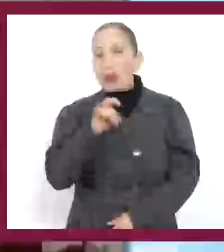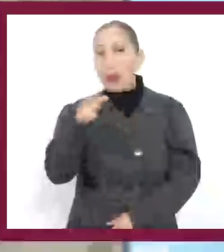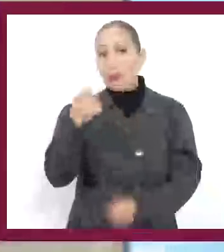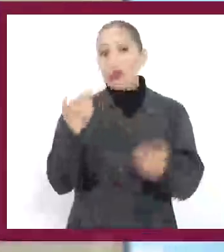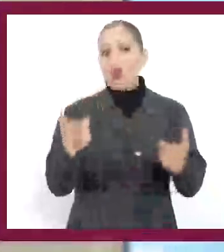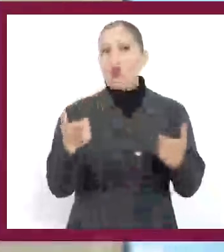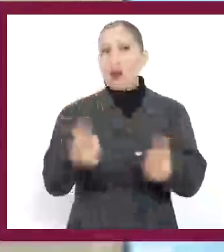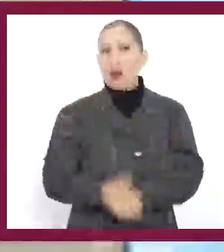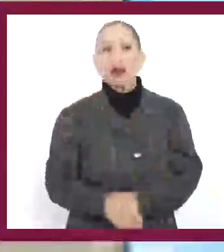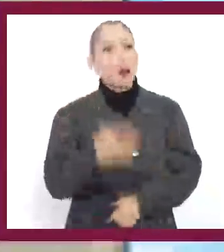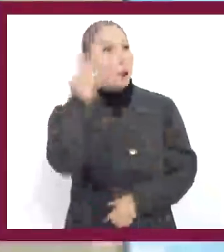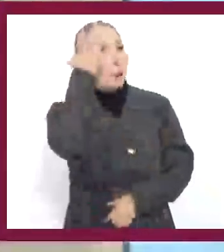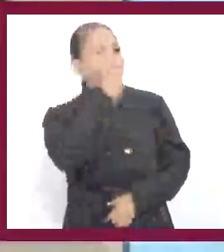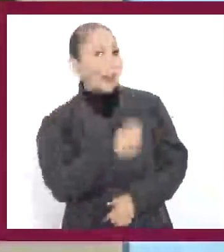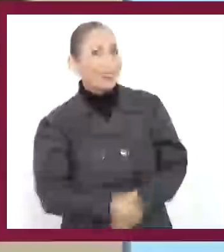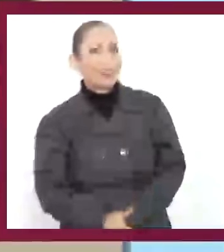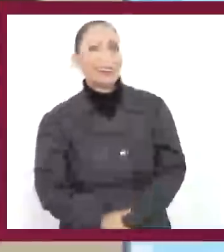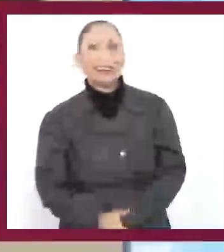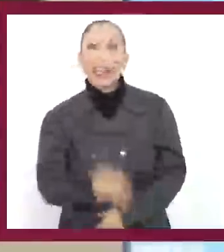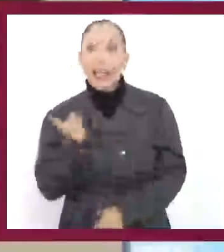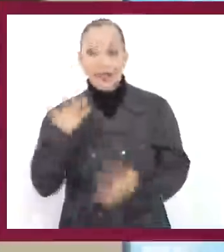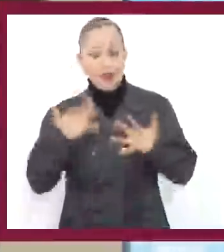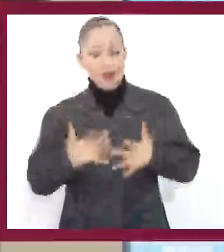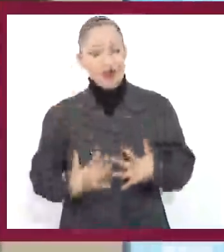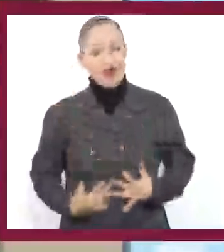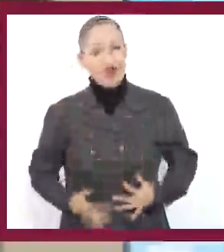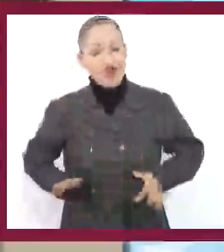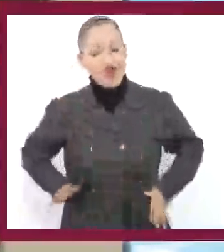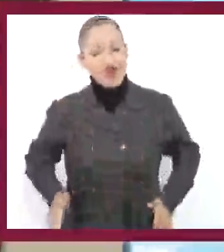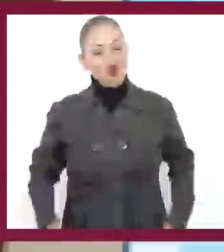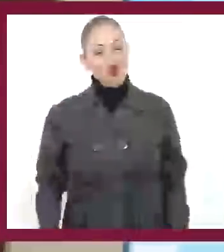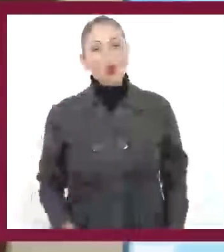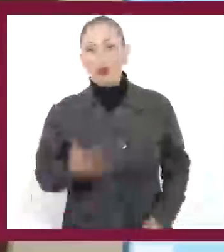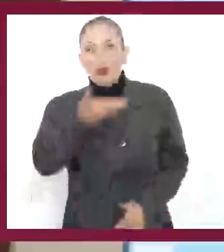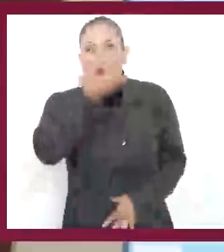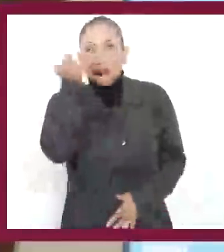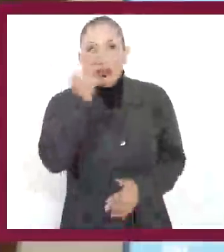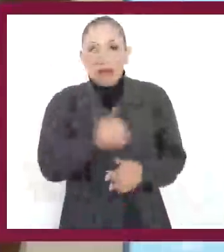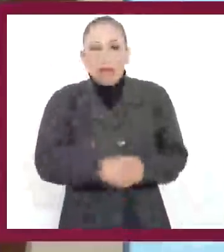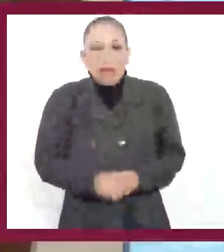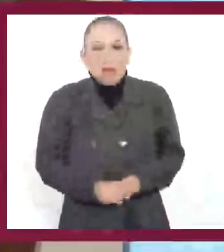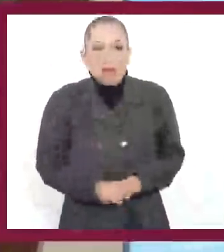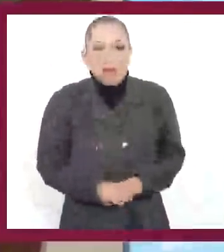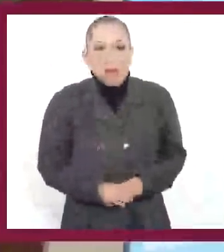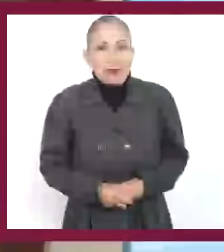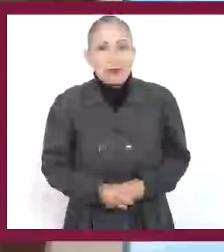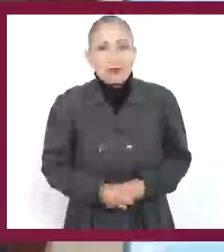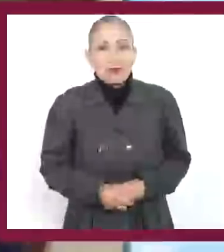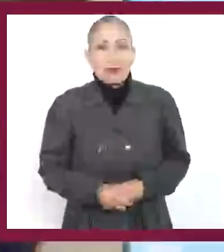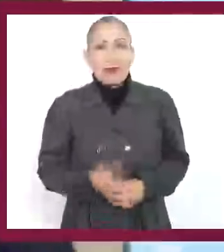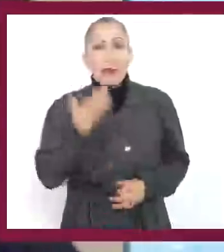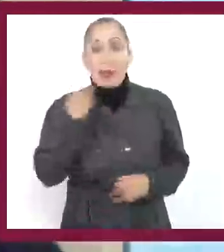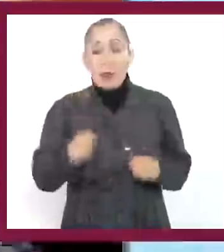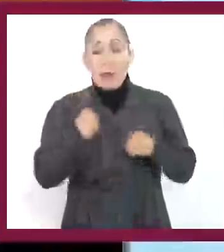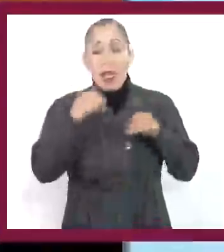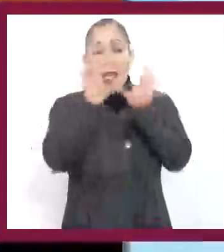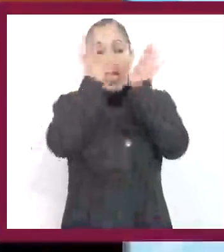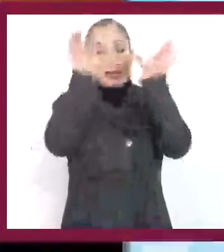dinero. Bonita, usa vestido, no sé, y vive en un